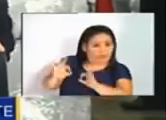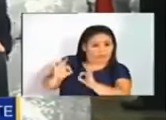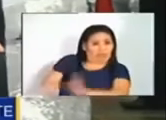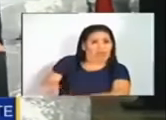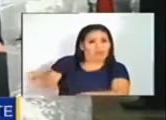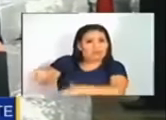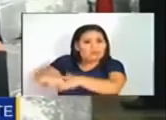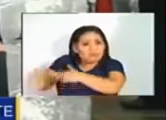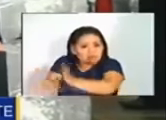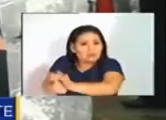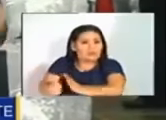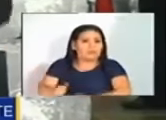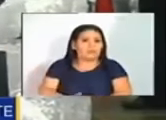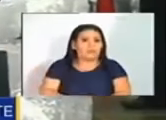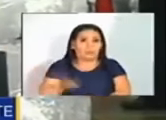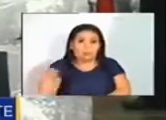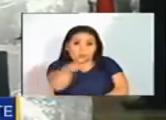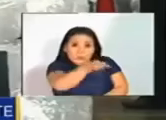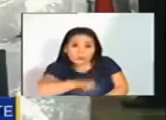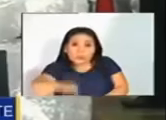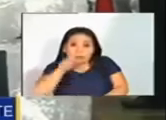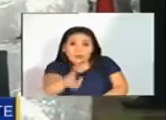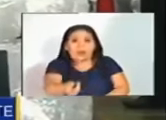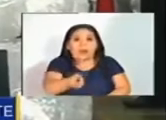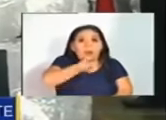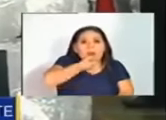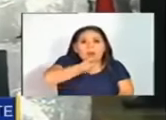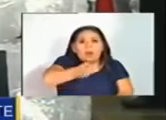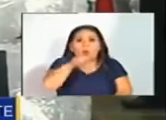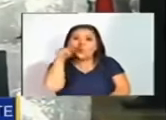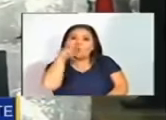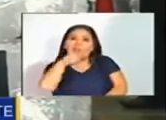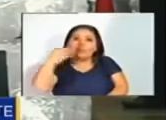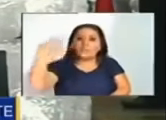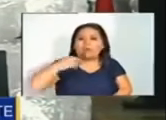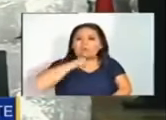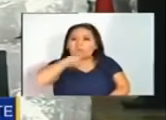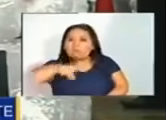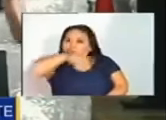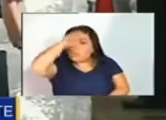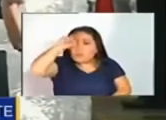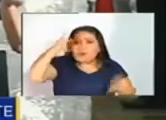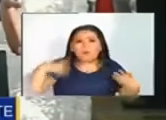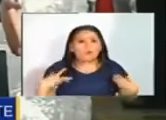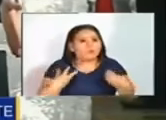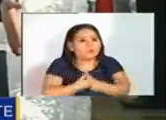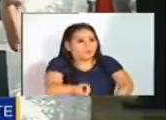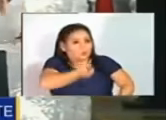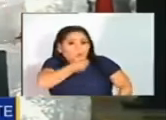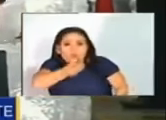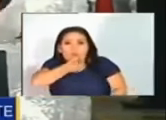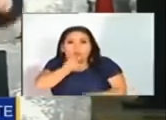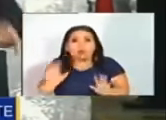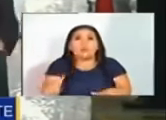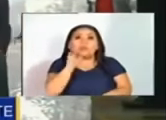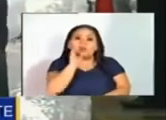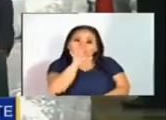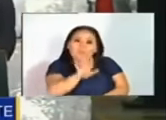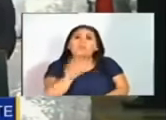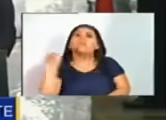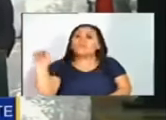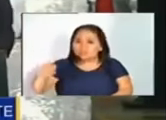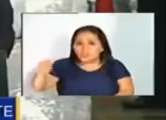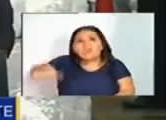ahí, yo creo que ustedes, como medios de comunicación, están obligados a hacer una labor social de informar a la ciudadanía, y de decirles, sí,